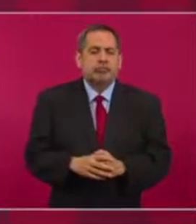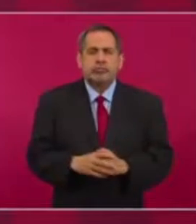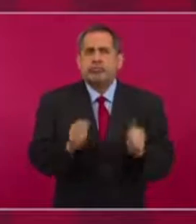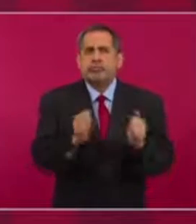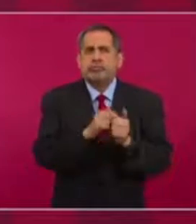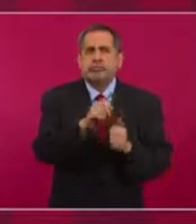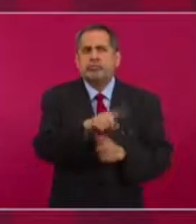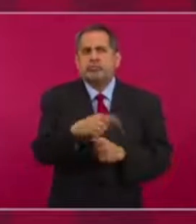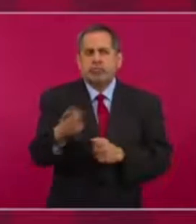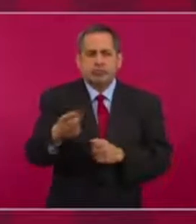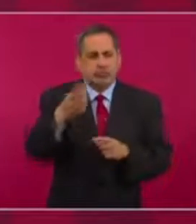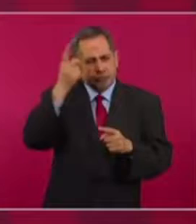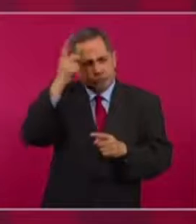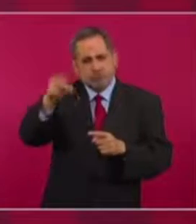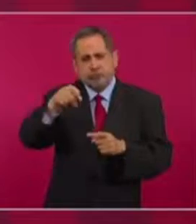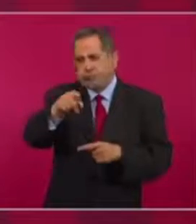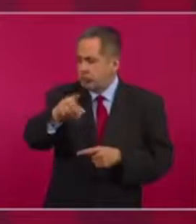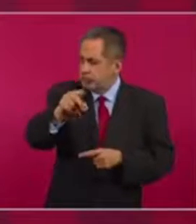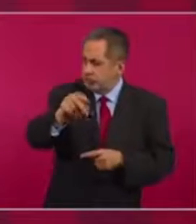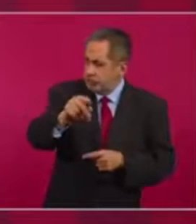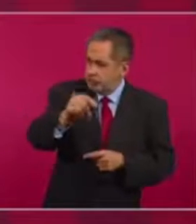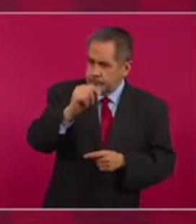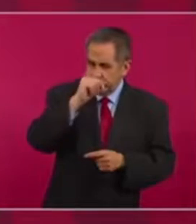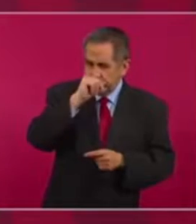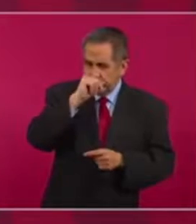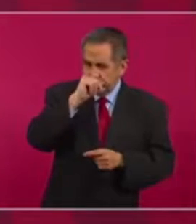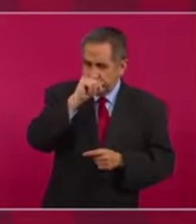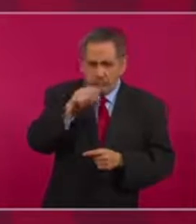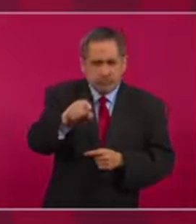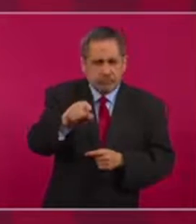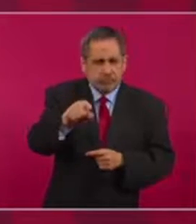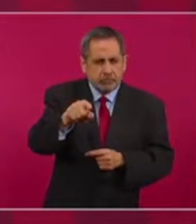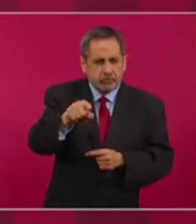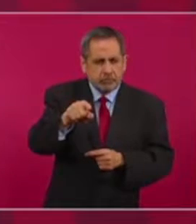con los dueños de